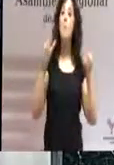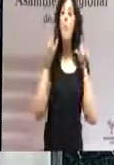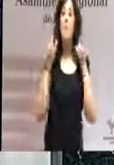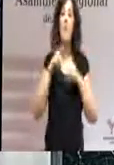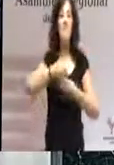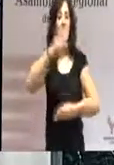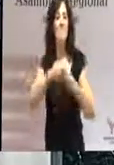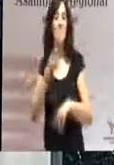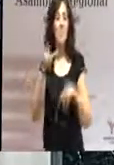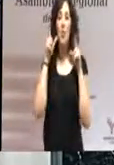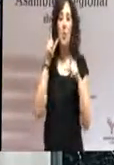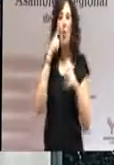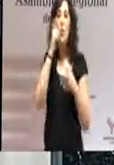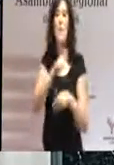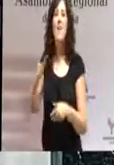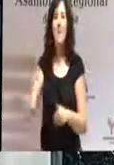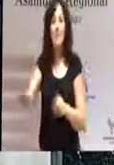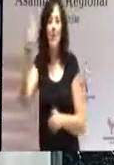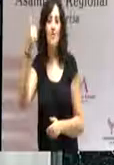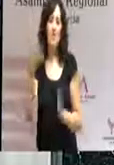más humanidad.